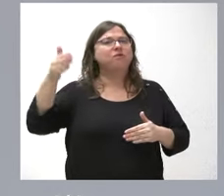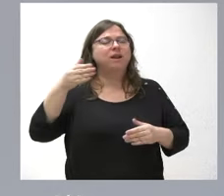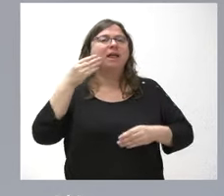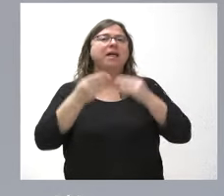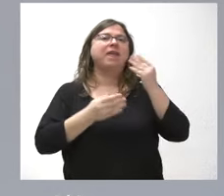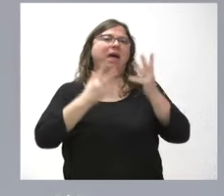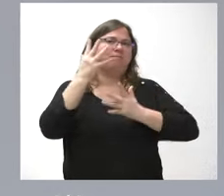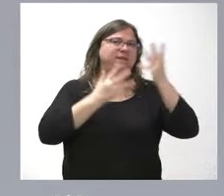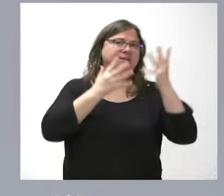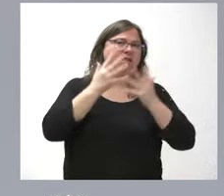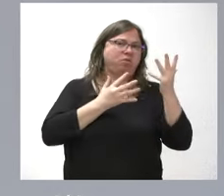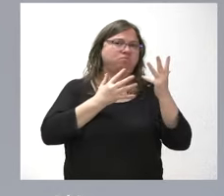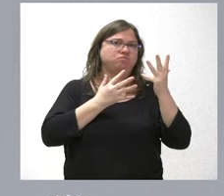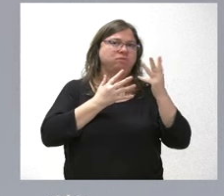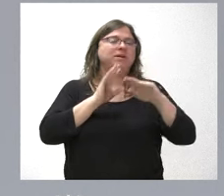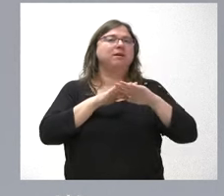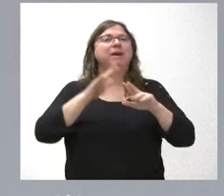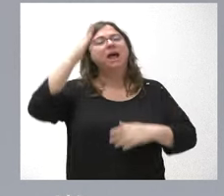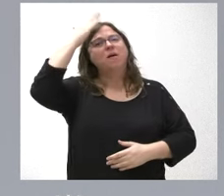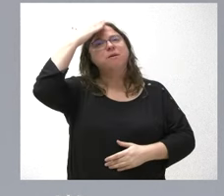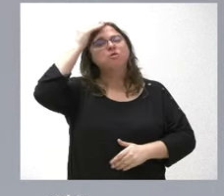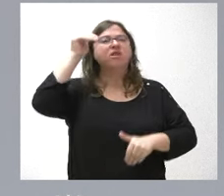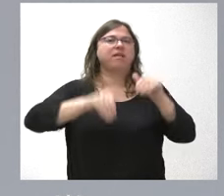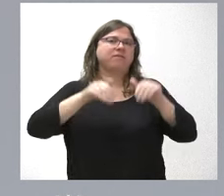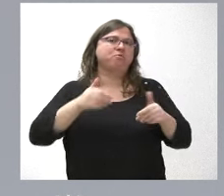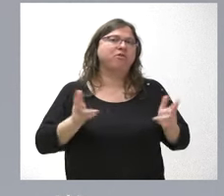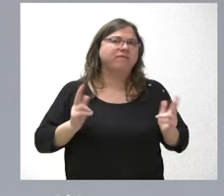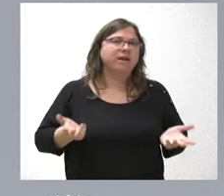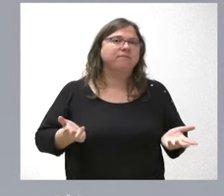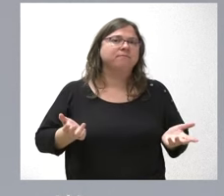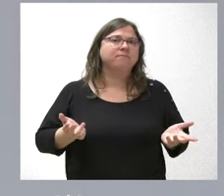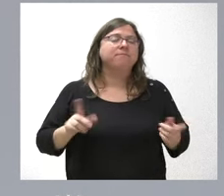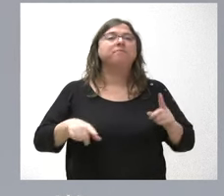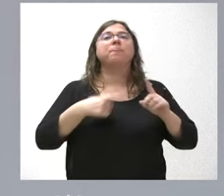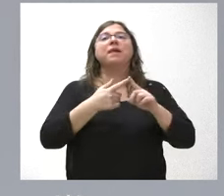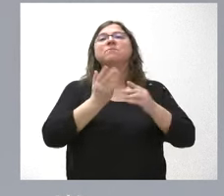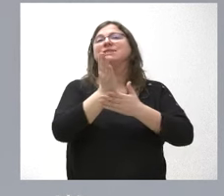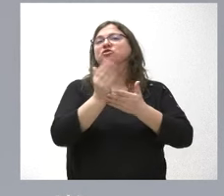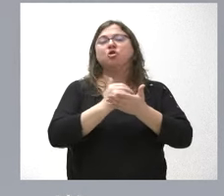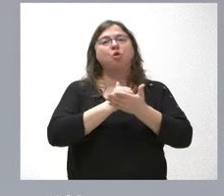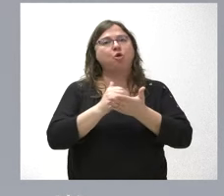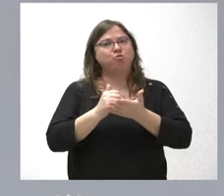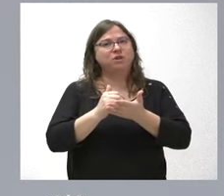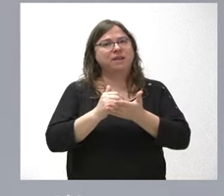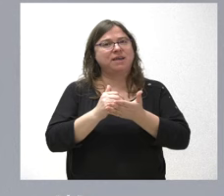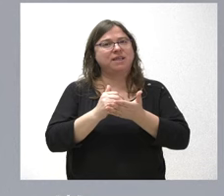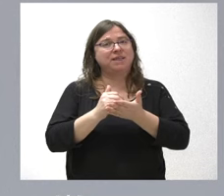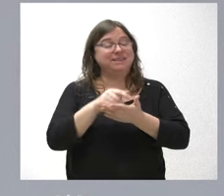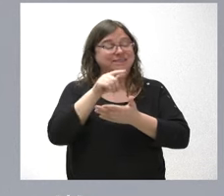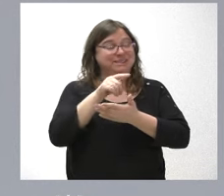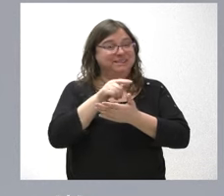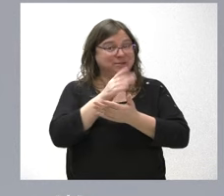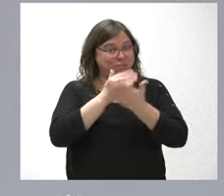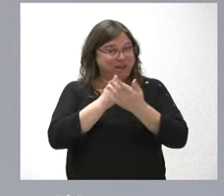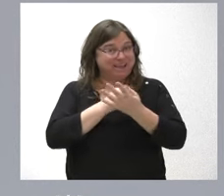Administración del Estado para el tema de memoria democrática. Y la comunidad de Castilla y León es una de las cuatro de toda